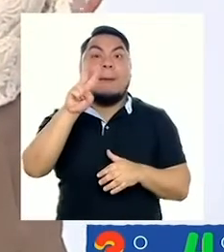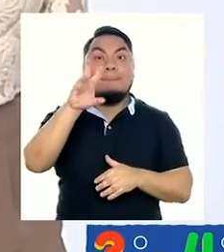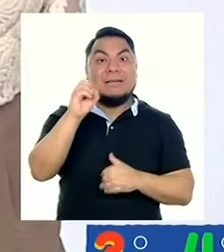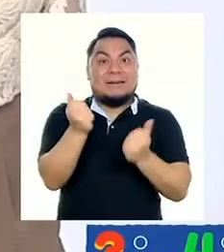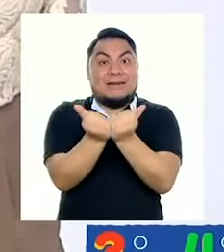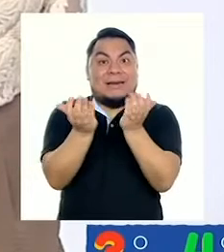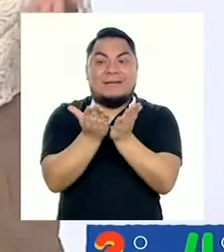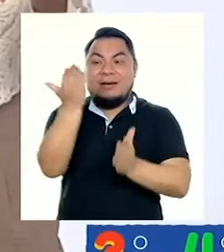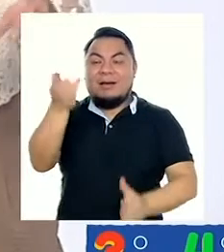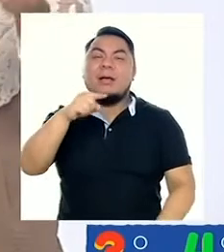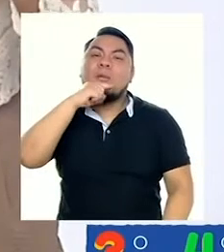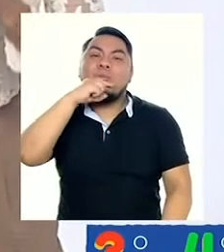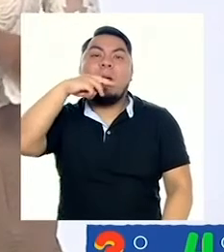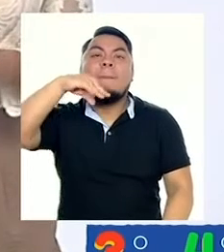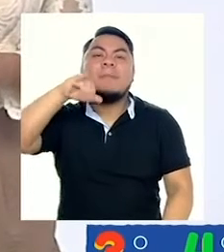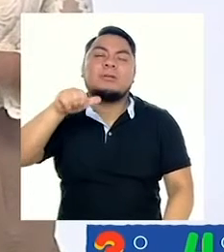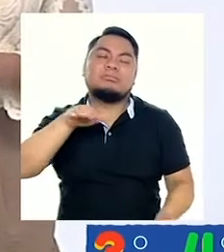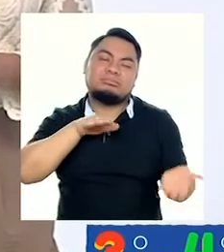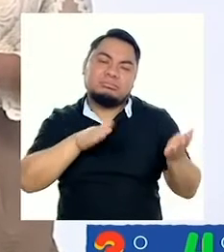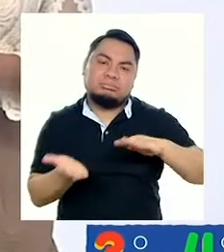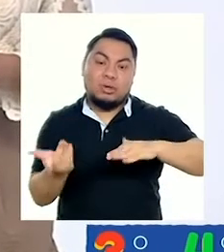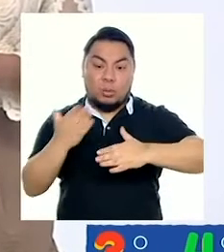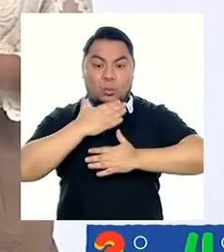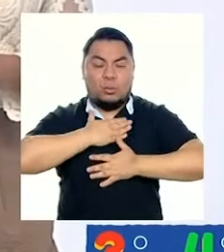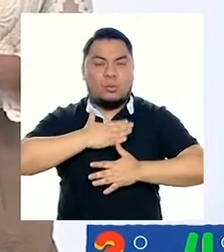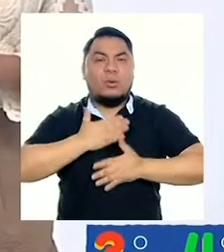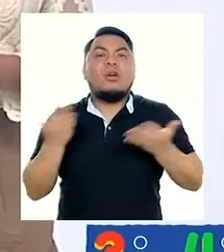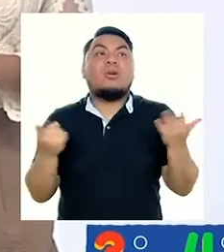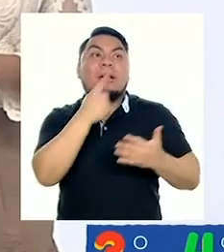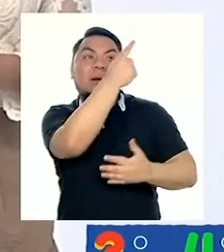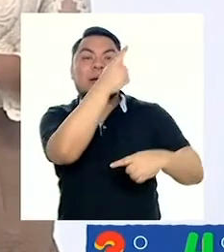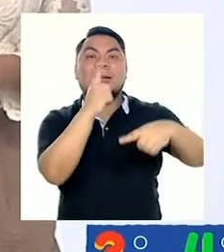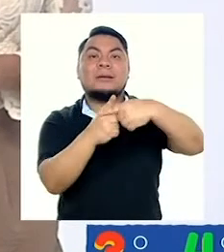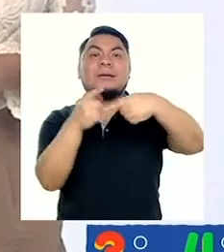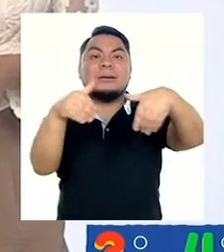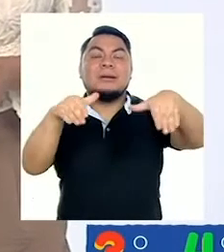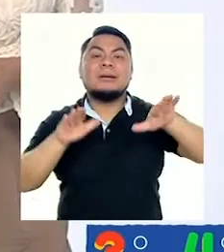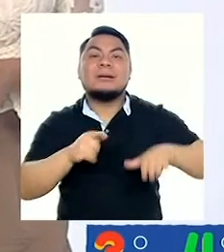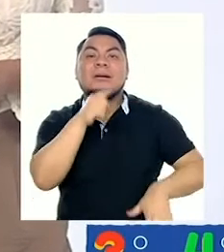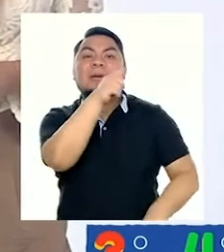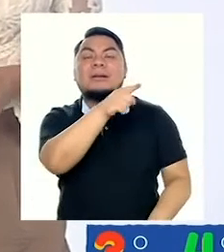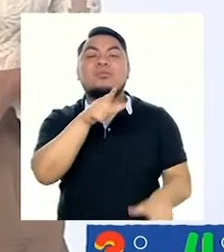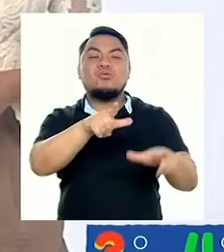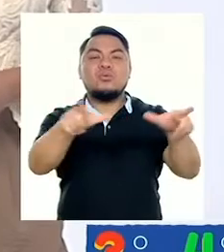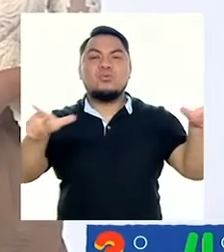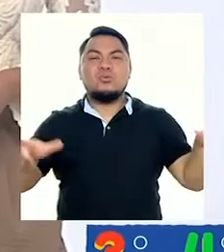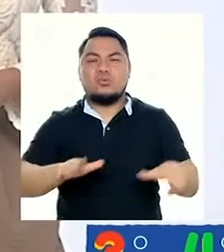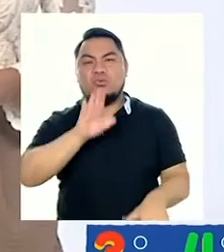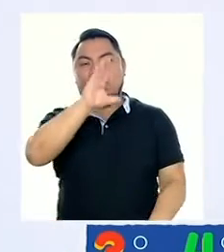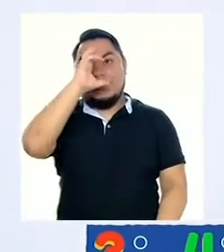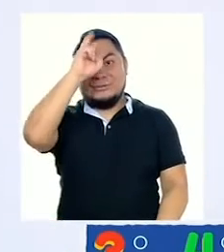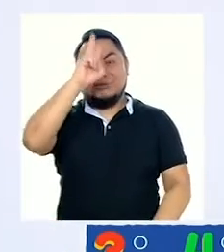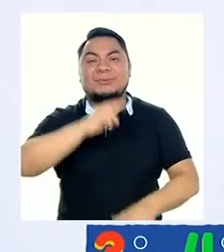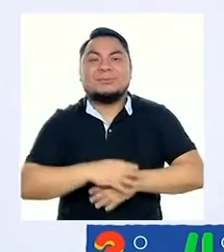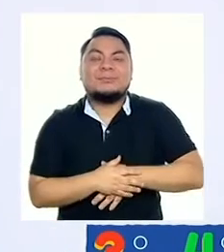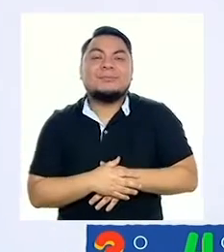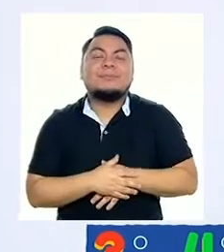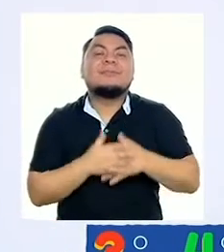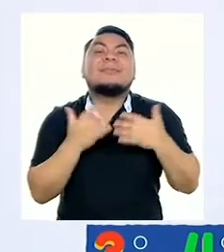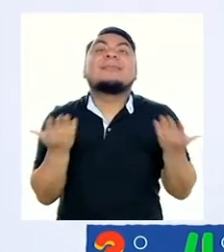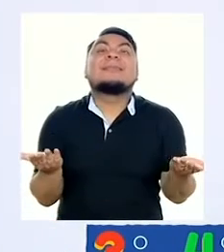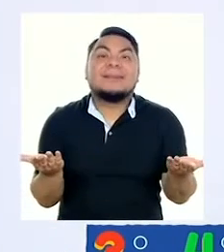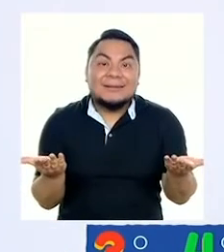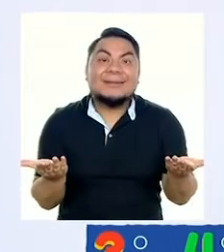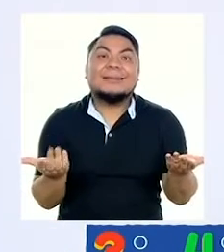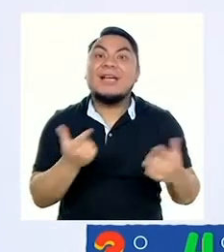Trinidad murió. Su cuerpo se encuentra actualmente en el cementerio de la Almudena, en la Ciudad Imperial, en Cusco. ¿Qué